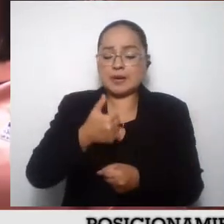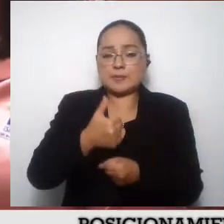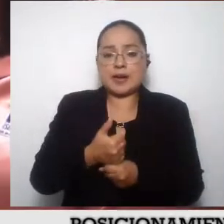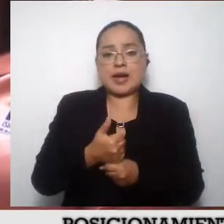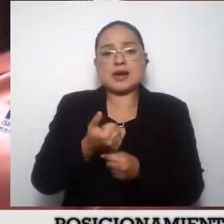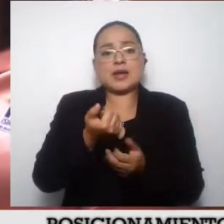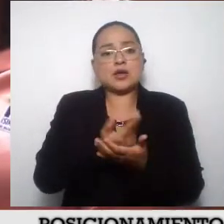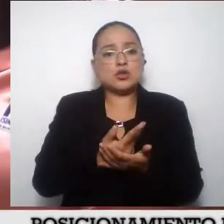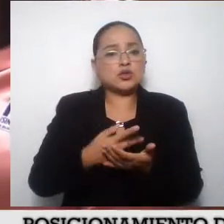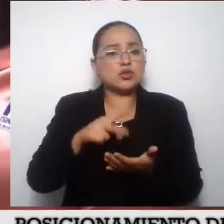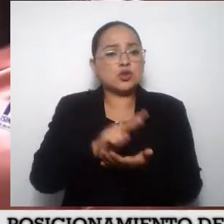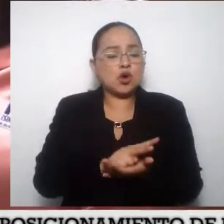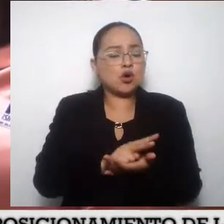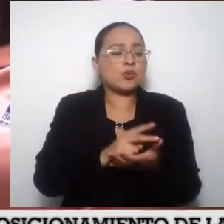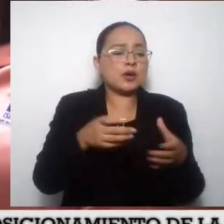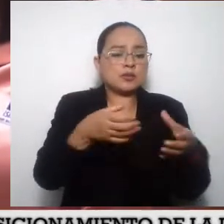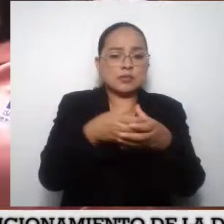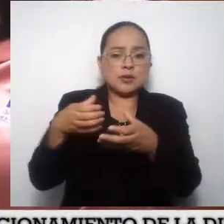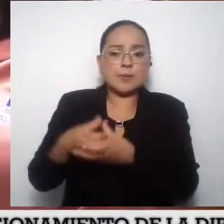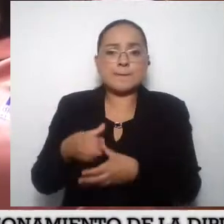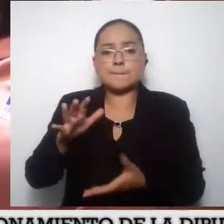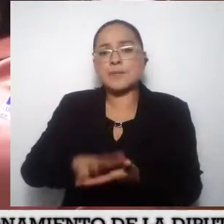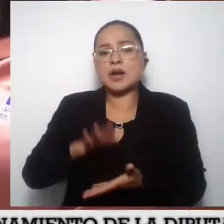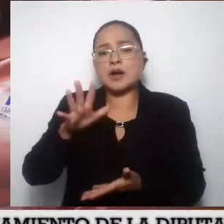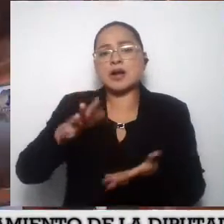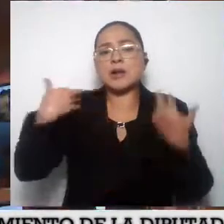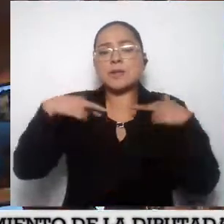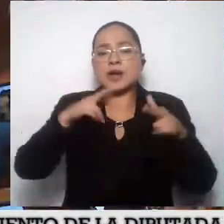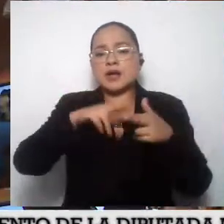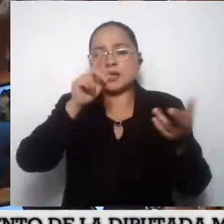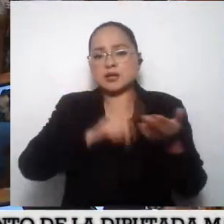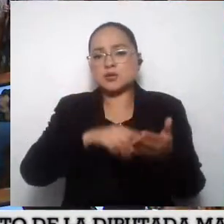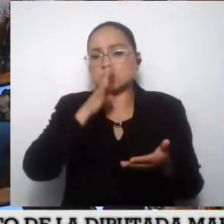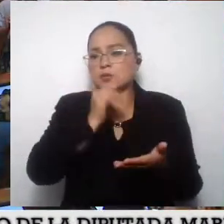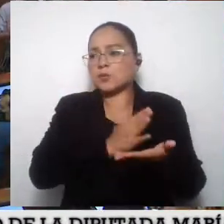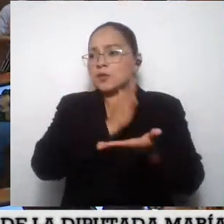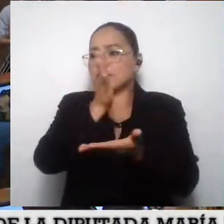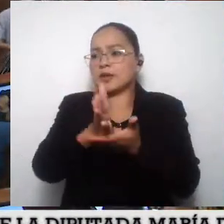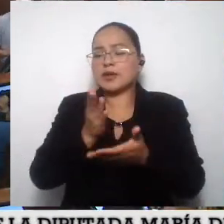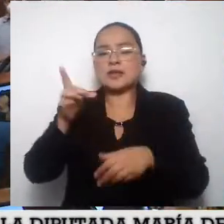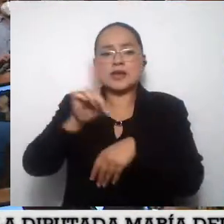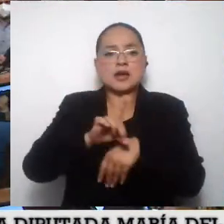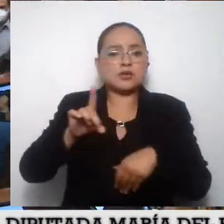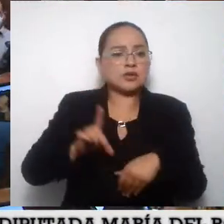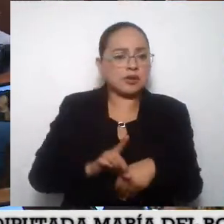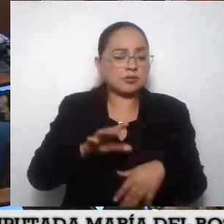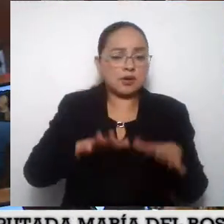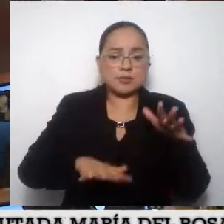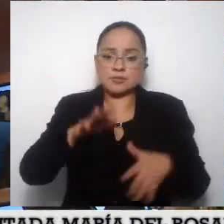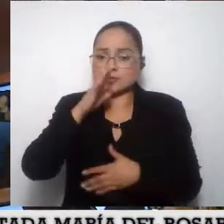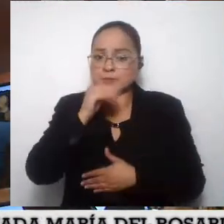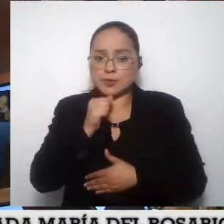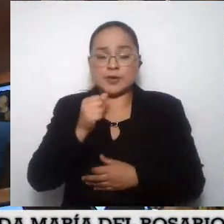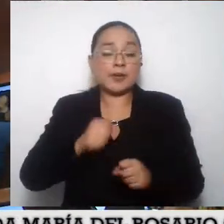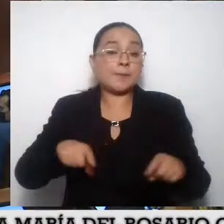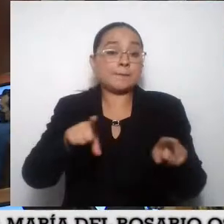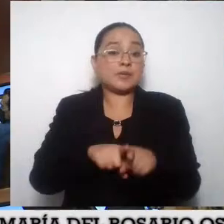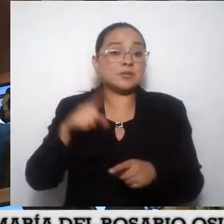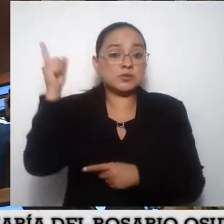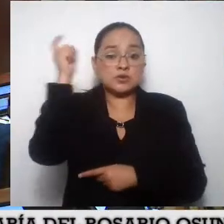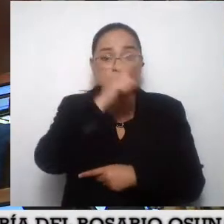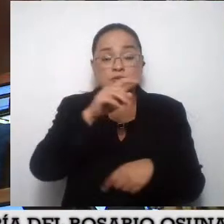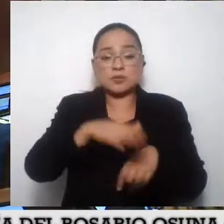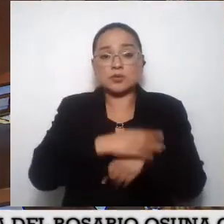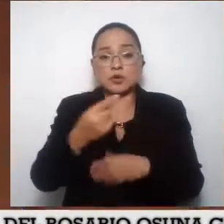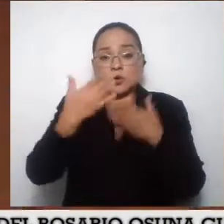en muchas de ellas los maestros tienen dificultades para asistir todos los días y además se les complica porque no tienen acceso a